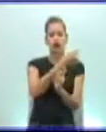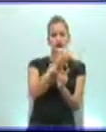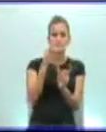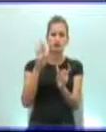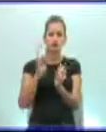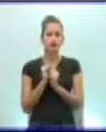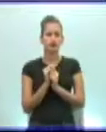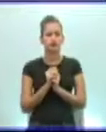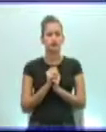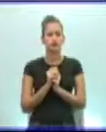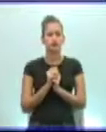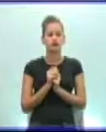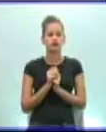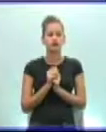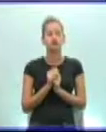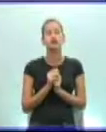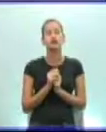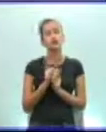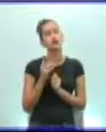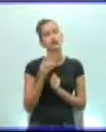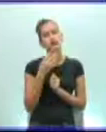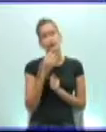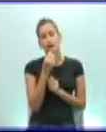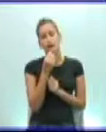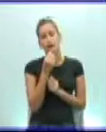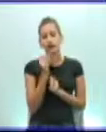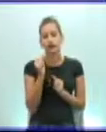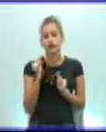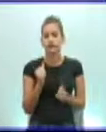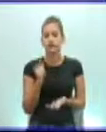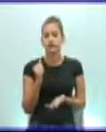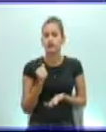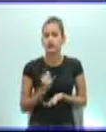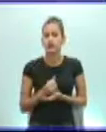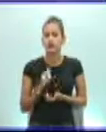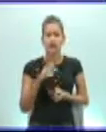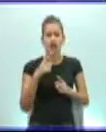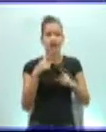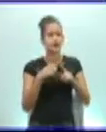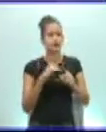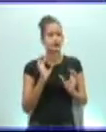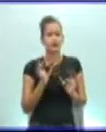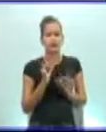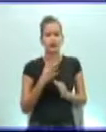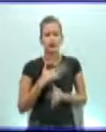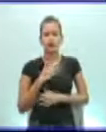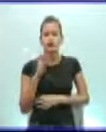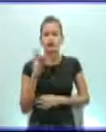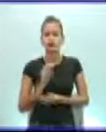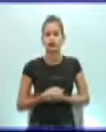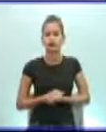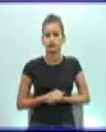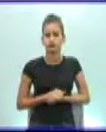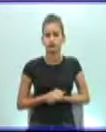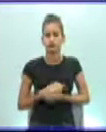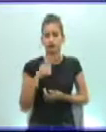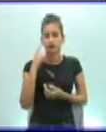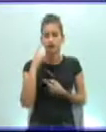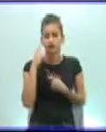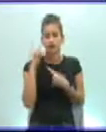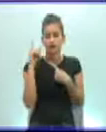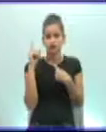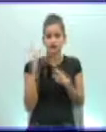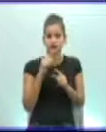la proposición, entonces se puede afirmar que siempre X pertenece a B. Miren, en este caso que les acabo de ilustrar,